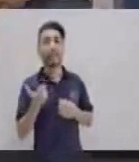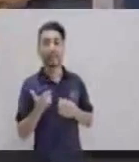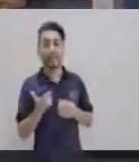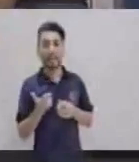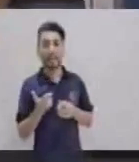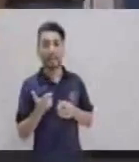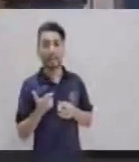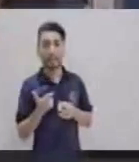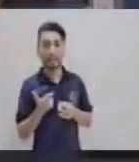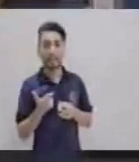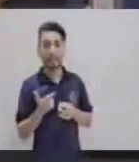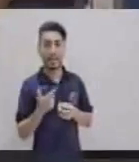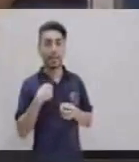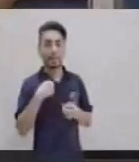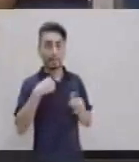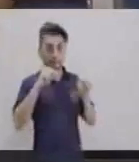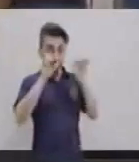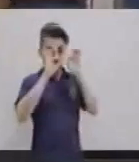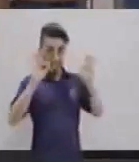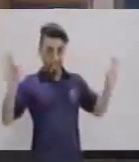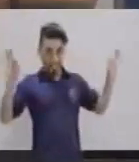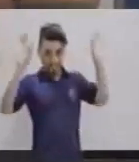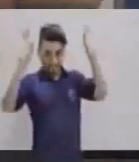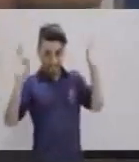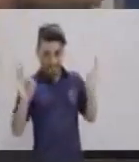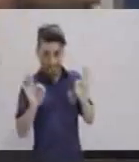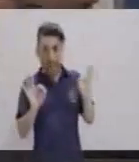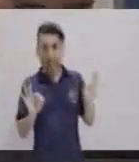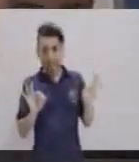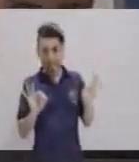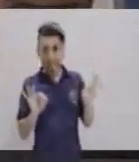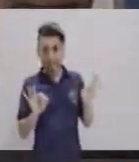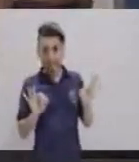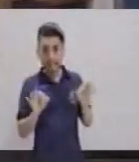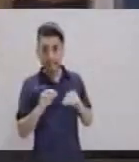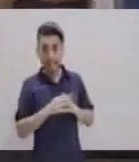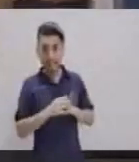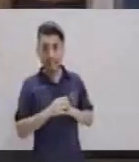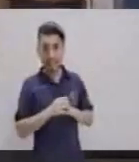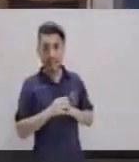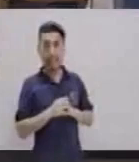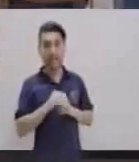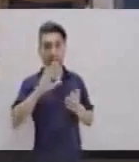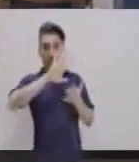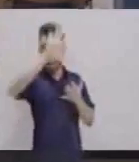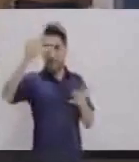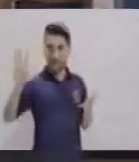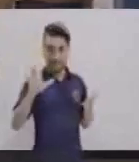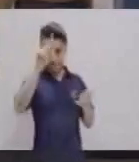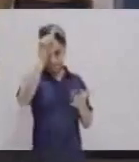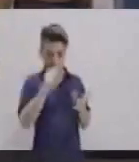definitivamente que mi asíntota, al momento de graficarla en el plano,